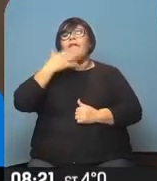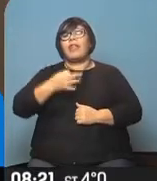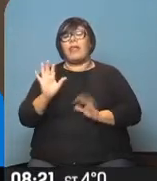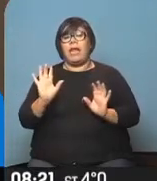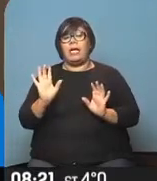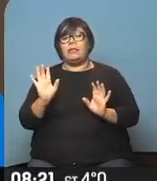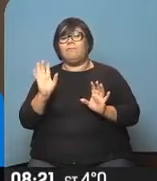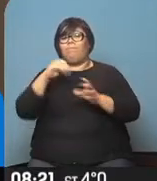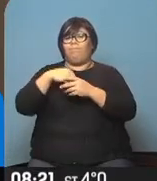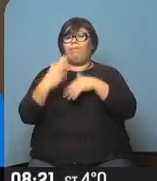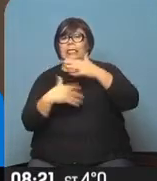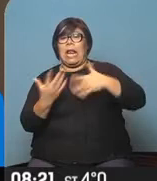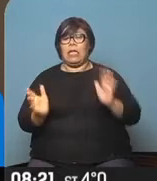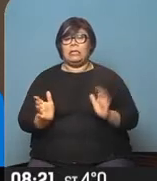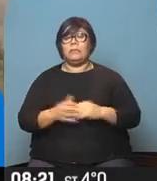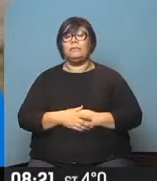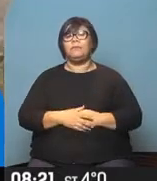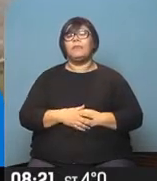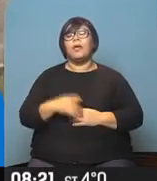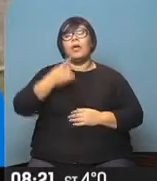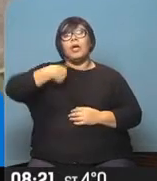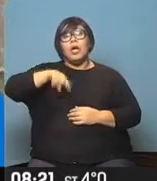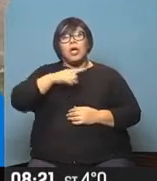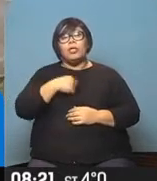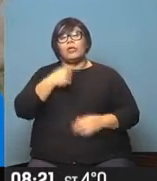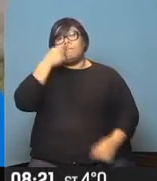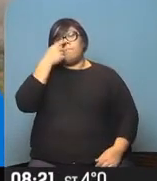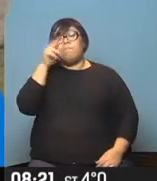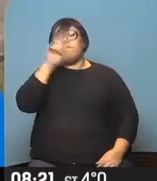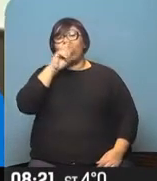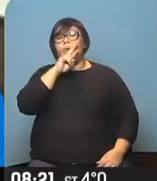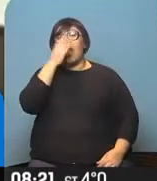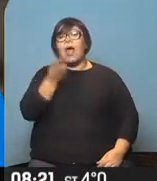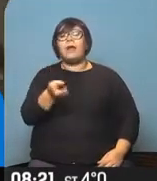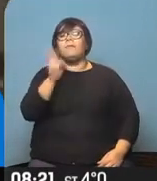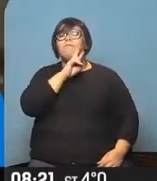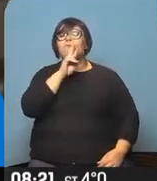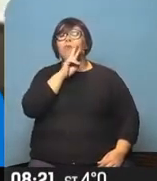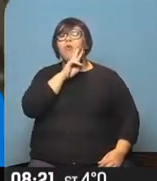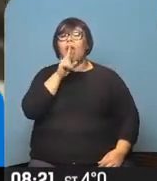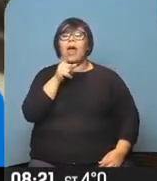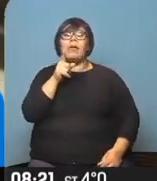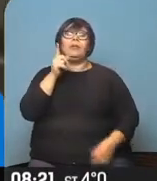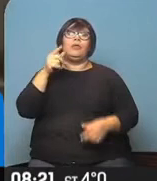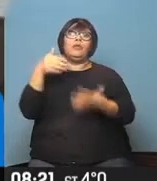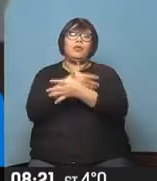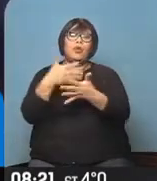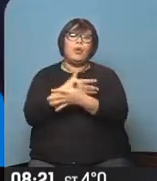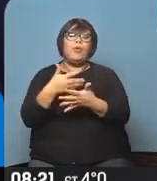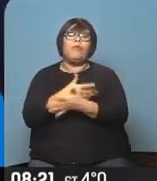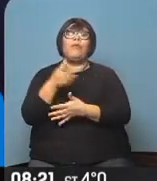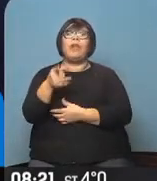Estábamos interesadas en hacer un retrato de la figura de una mujer silenciada, una mujer que ha sido castigada, que ha